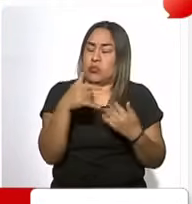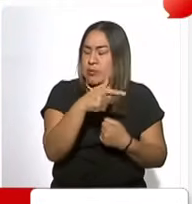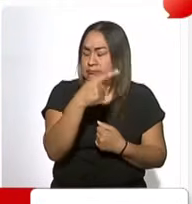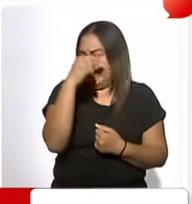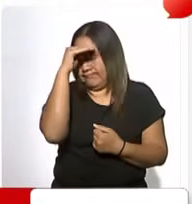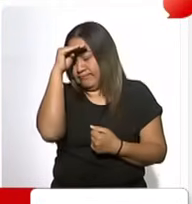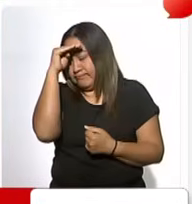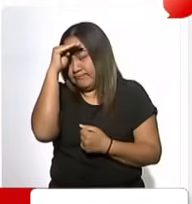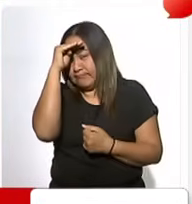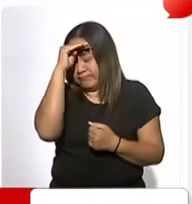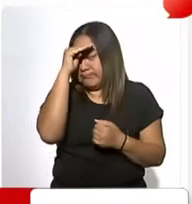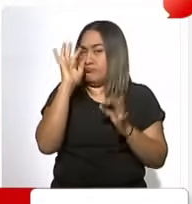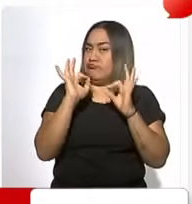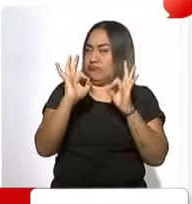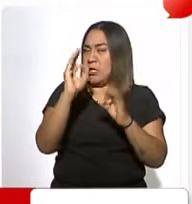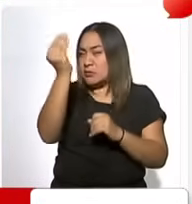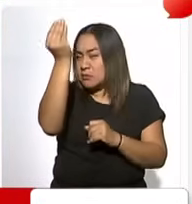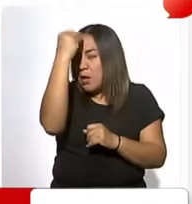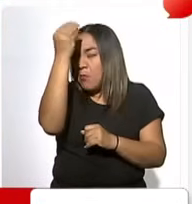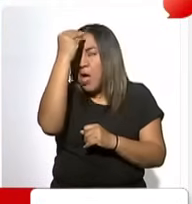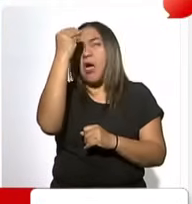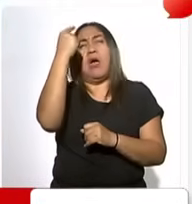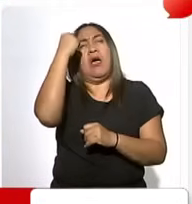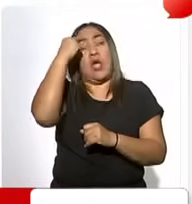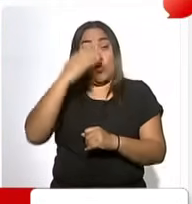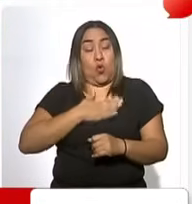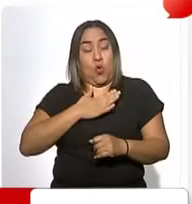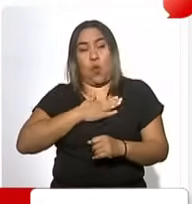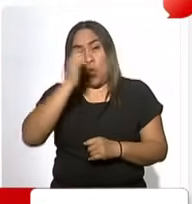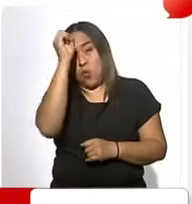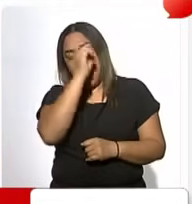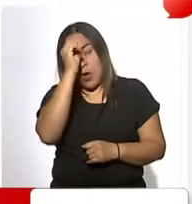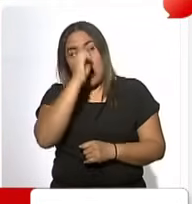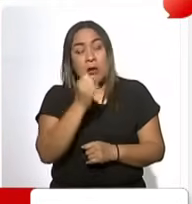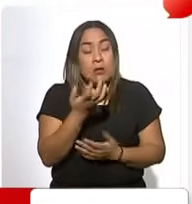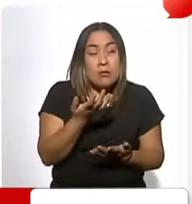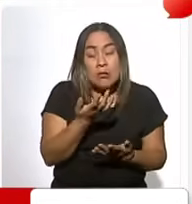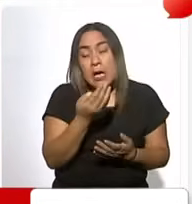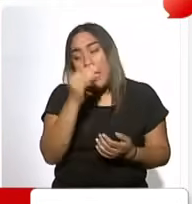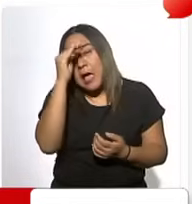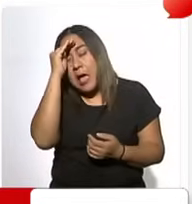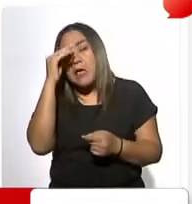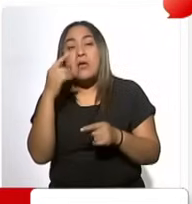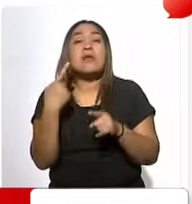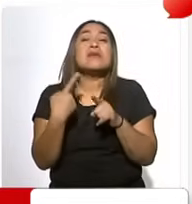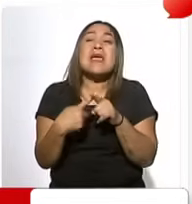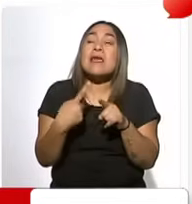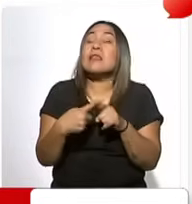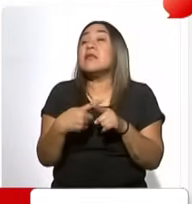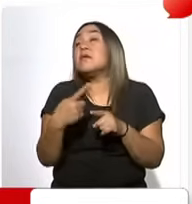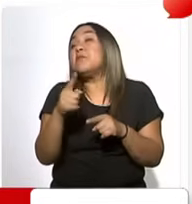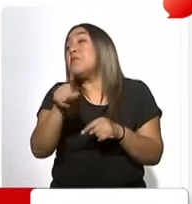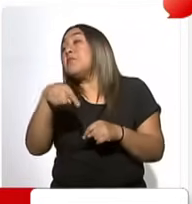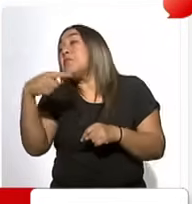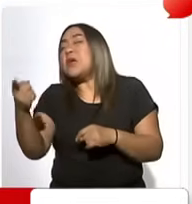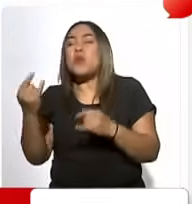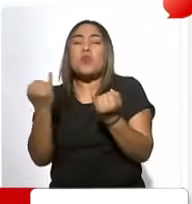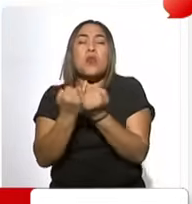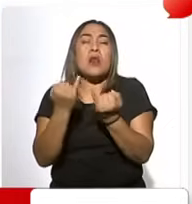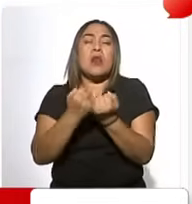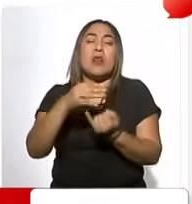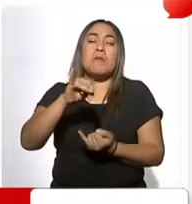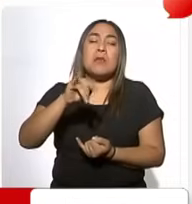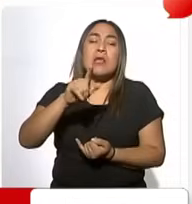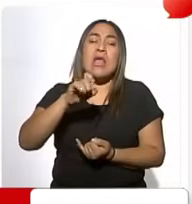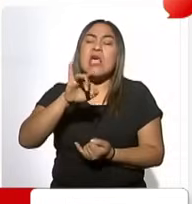tomado este asunto que para mi forma de ver si recaí en alguien en otro presidente un tipo Miley que se LL una